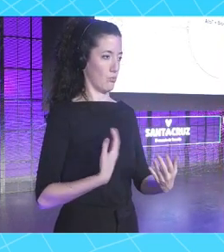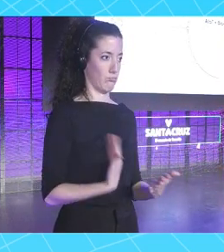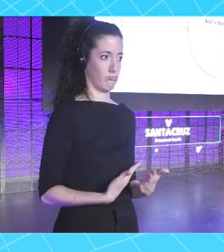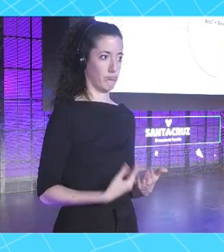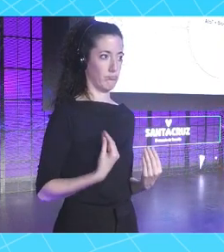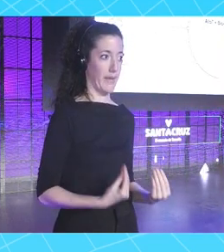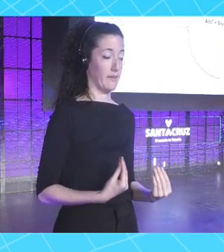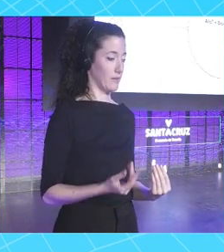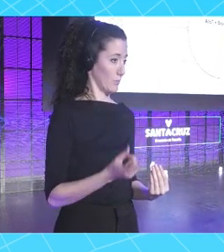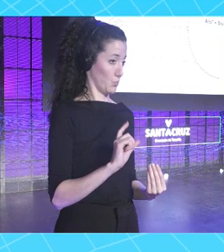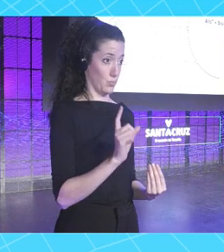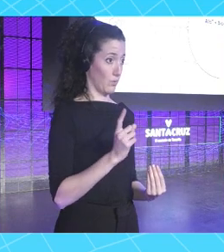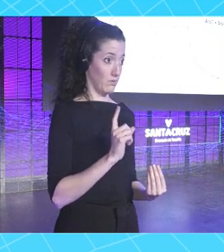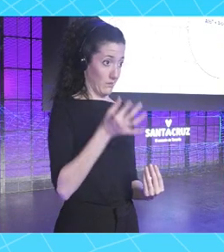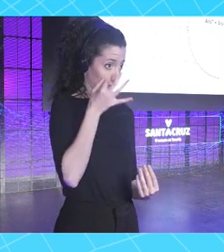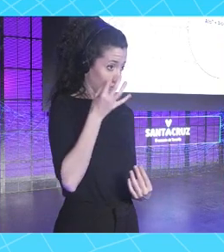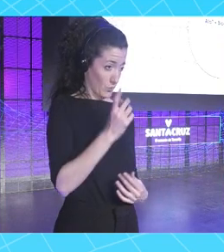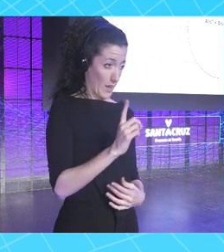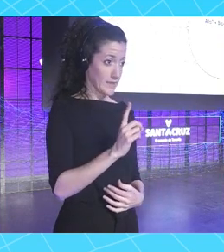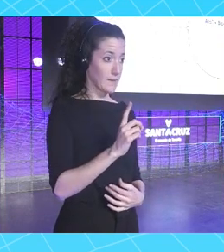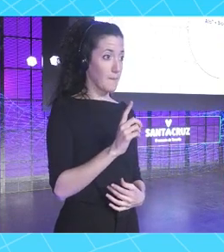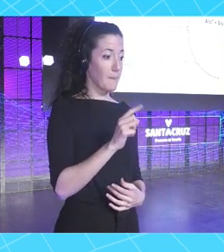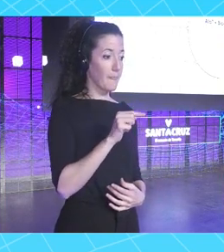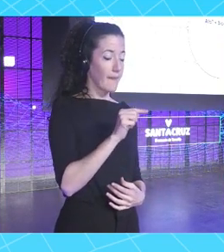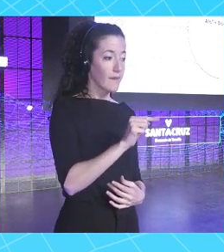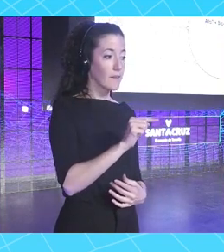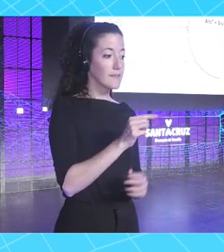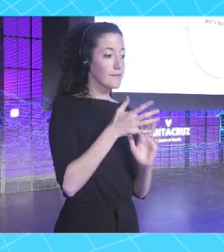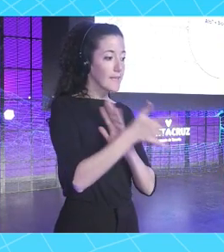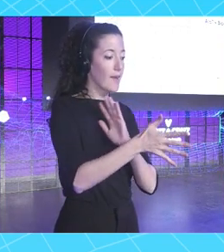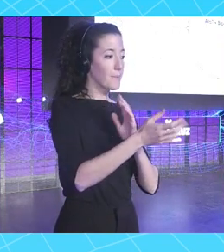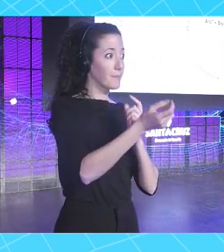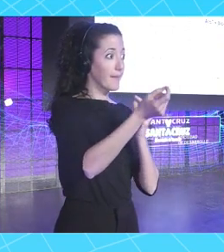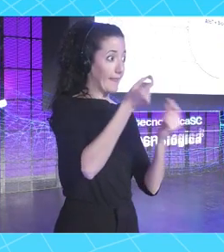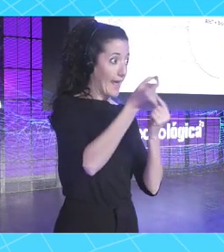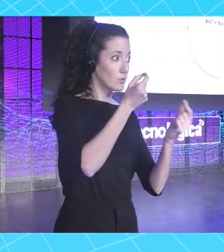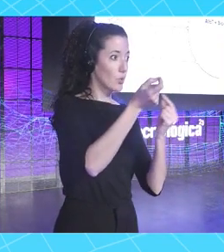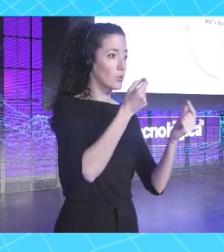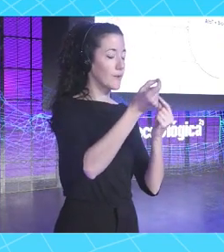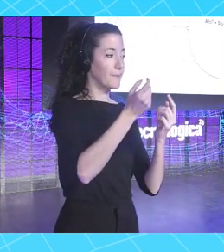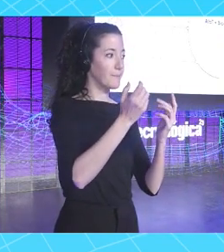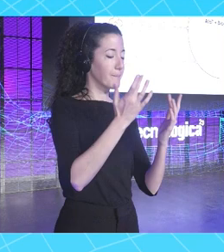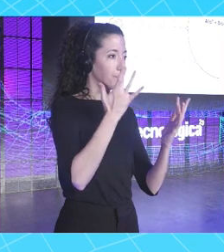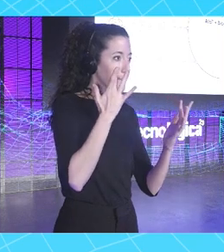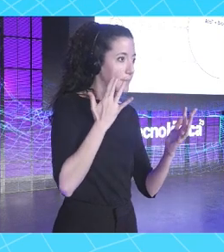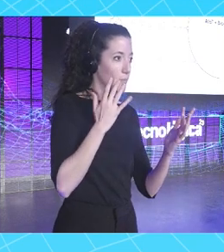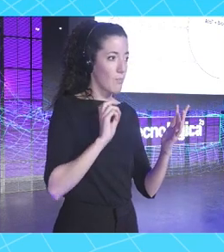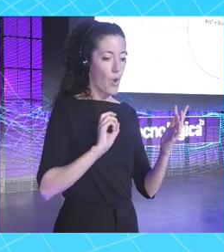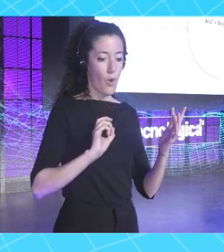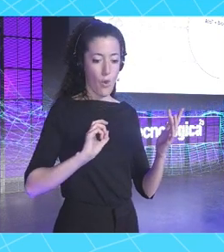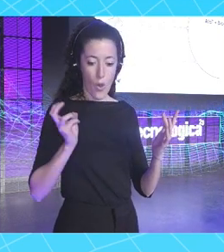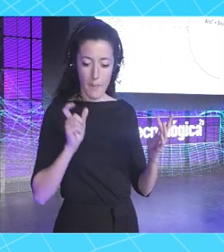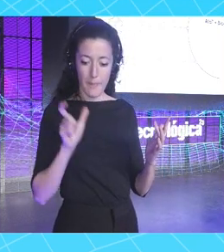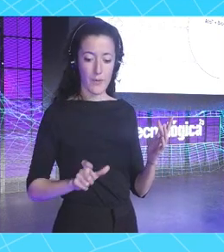son íntegros que los datos no se han violado que nadie ha alterado esos datos pero si cuando se